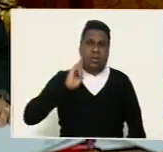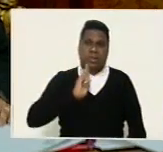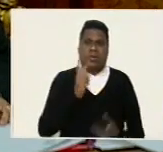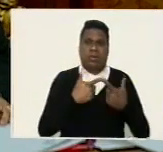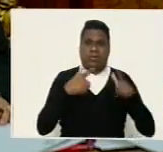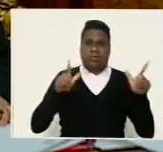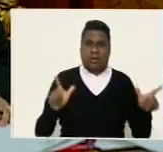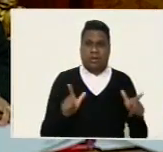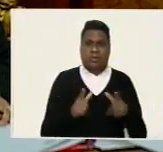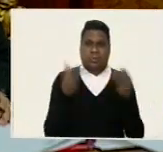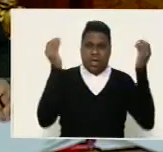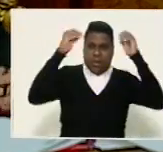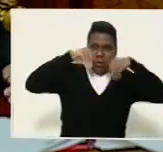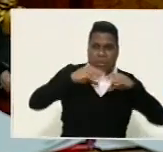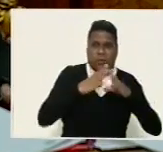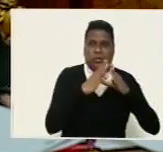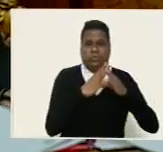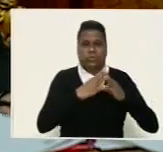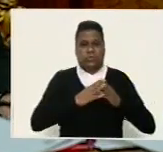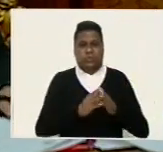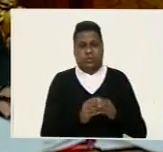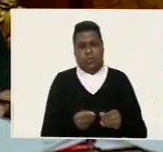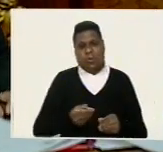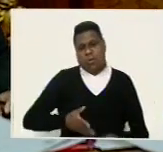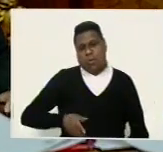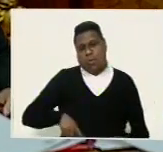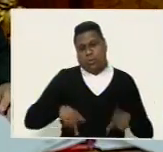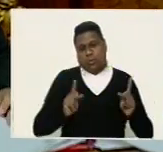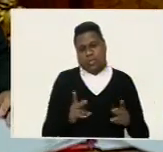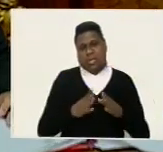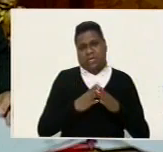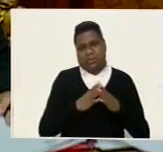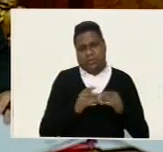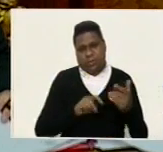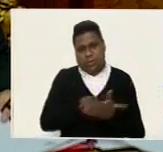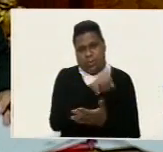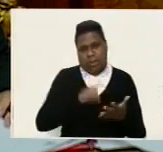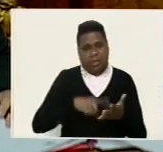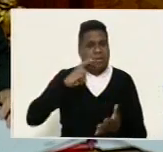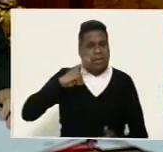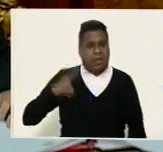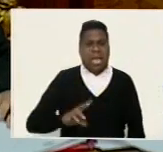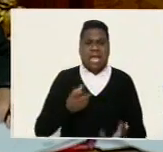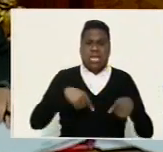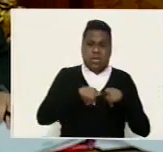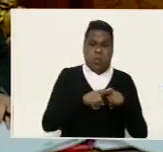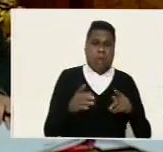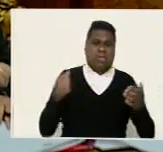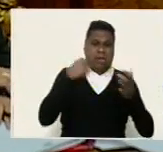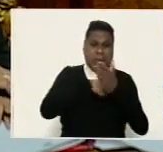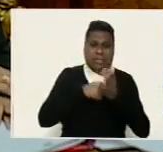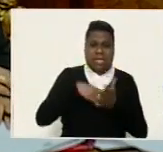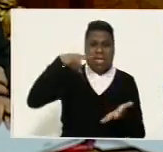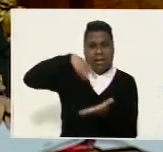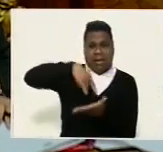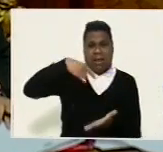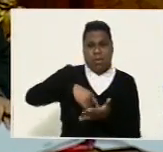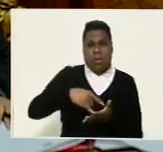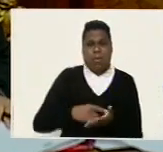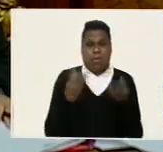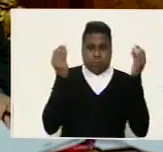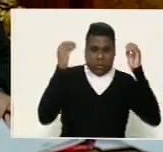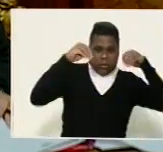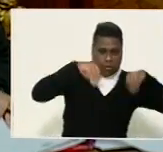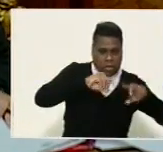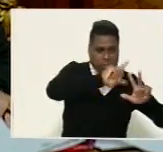y acontecimientos oportunos en su total veracidad como la Batalla de Carabobo y sus antecedentes,